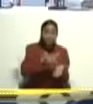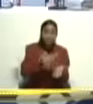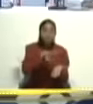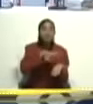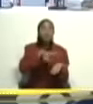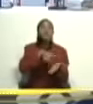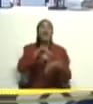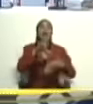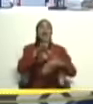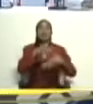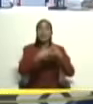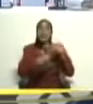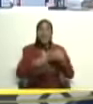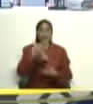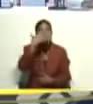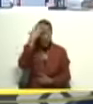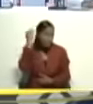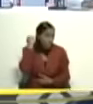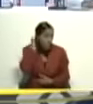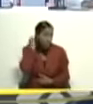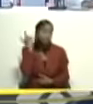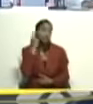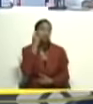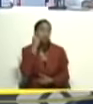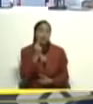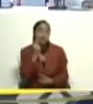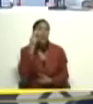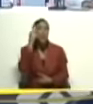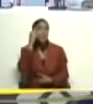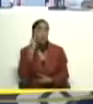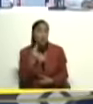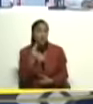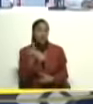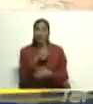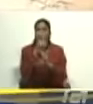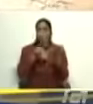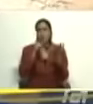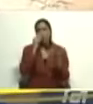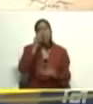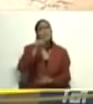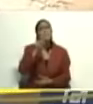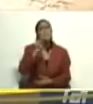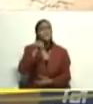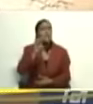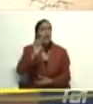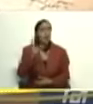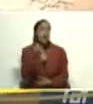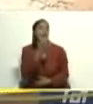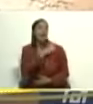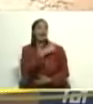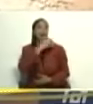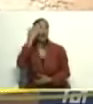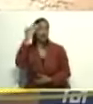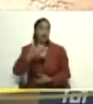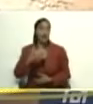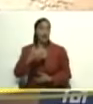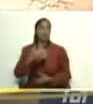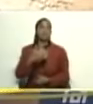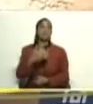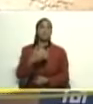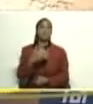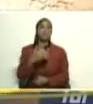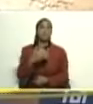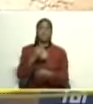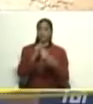Bolívar, Urdaneta, Sucre, Manuel Piar, el gran general de los ejércitos libertadores de